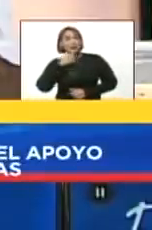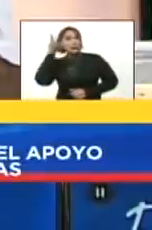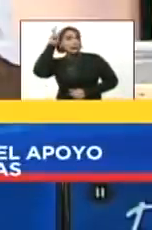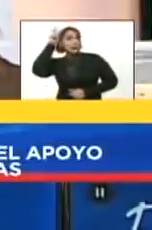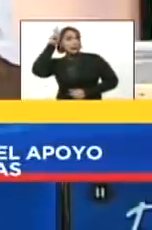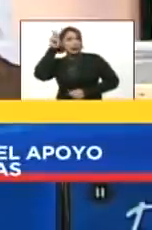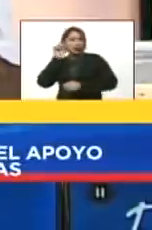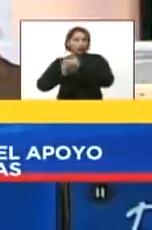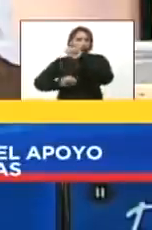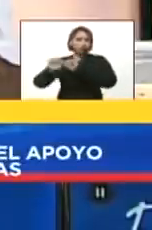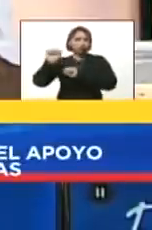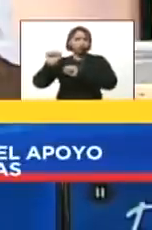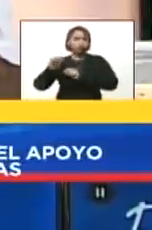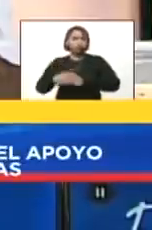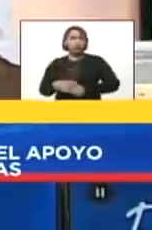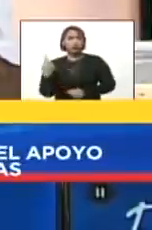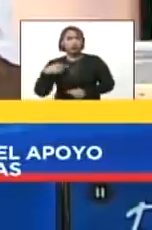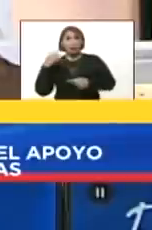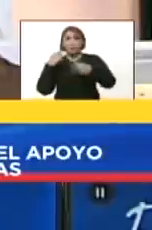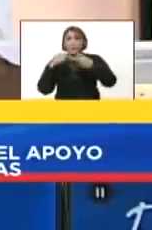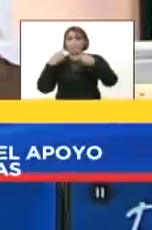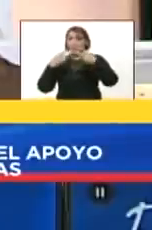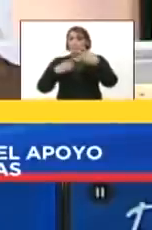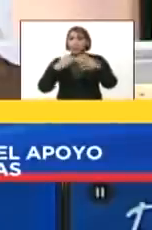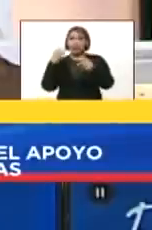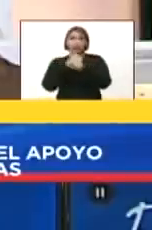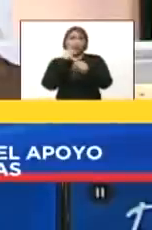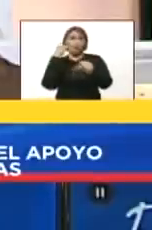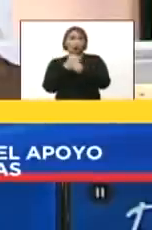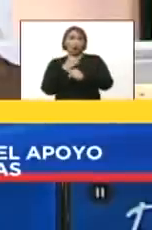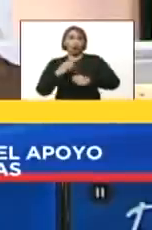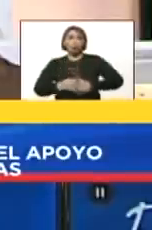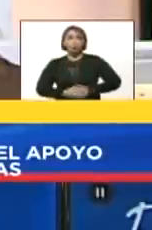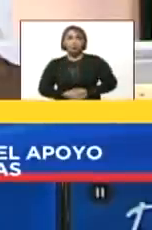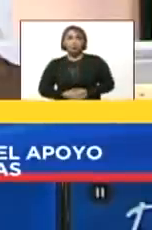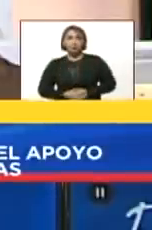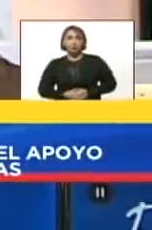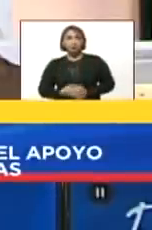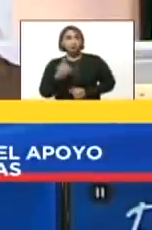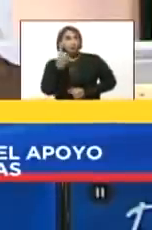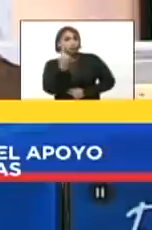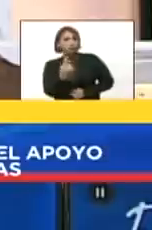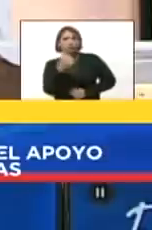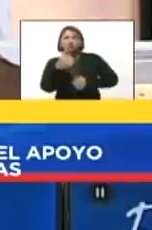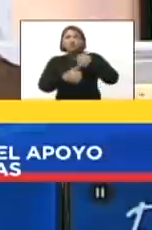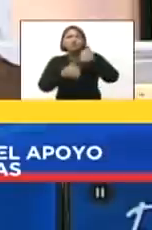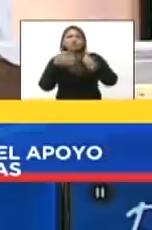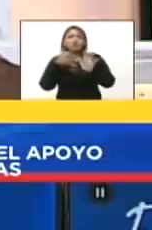indígena. Tiene varios trabajos. Uno de ellos